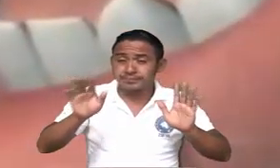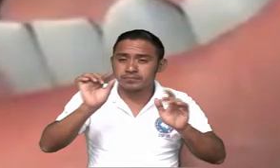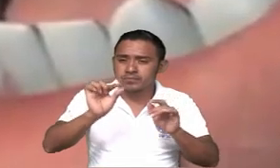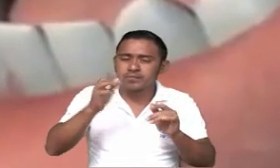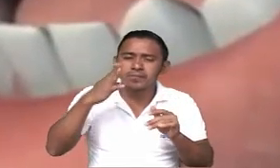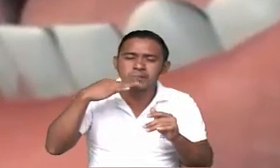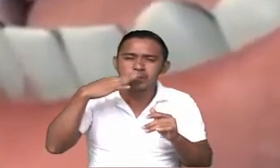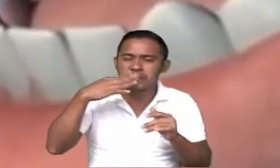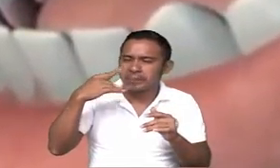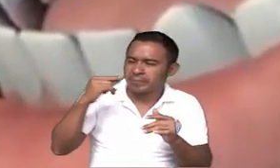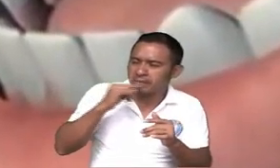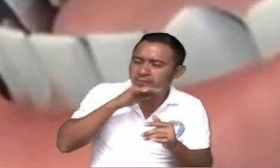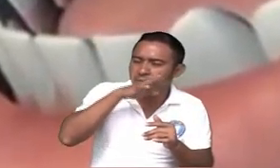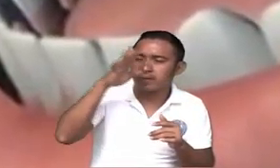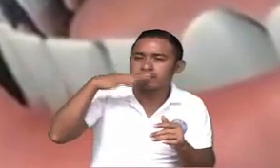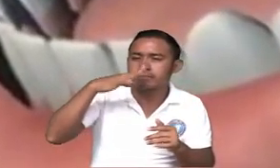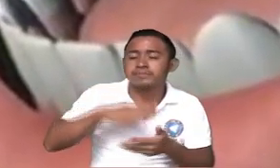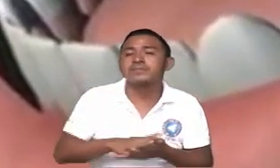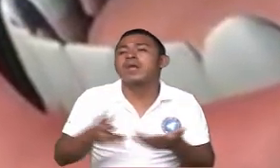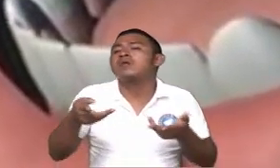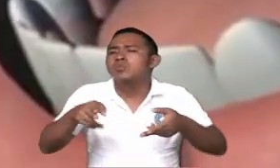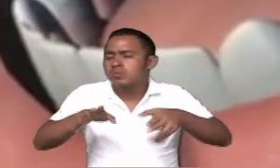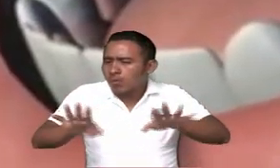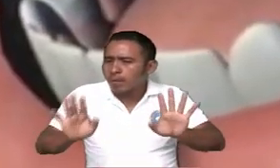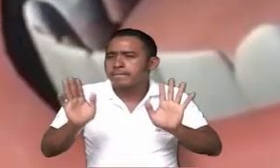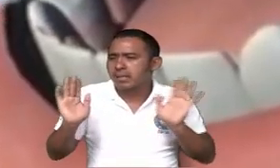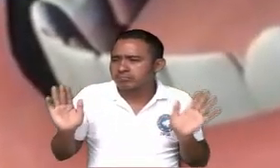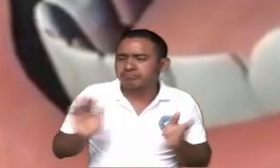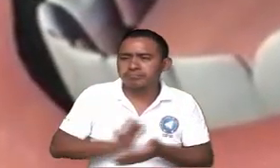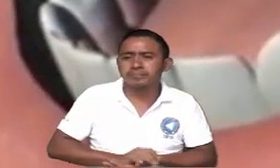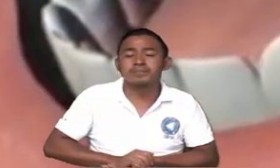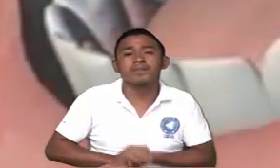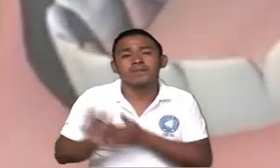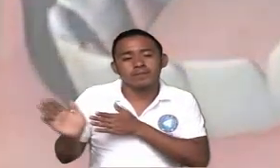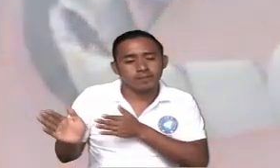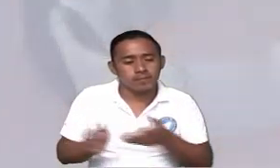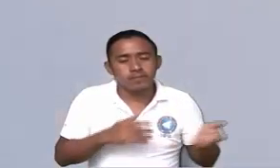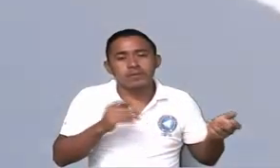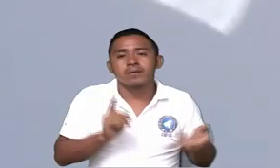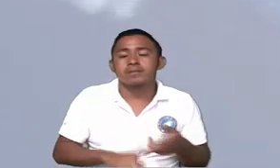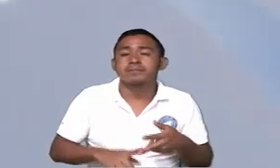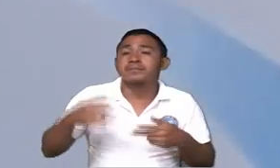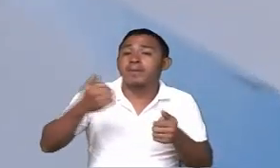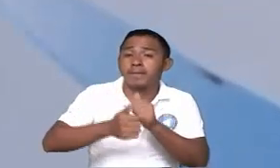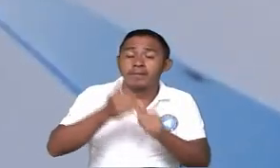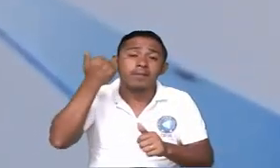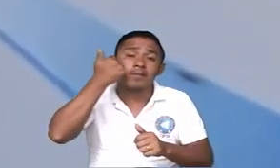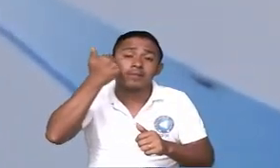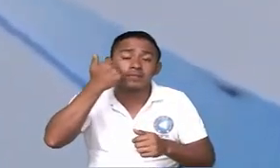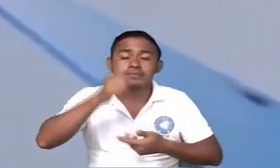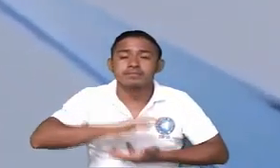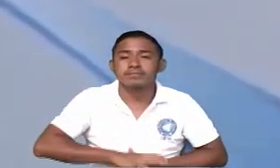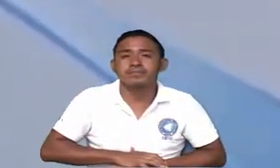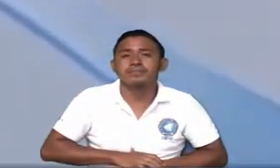olor desagradable. Entonces, eso es fisiológico, eso es, todos los tenemos. Ahora, ¿cuándo es patológico?